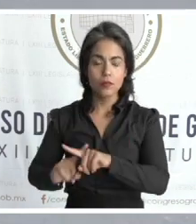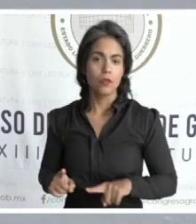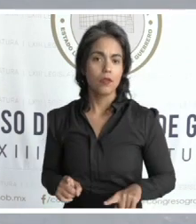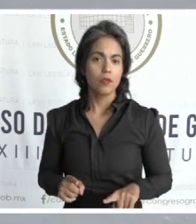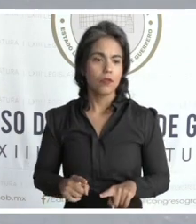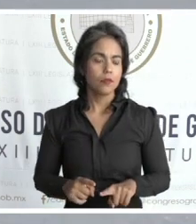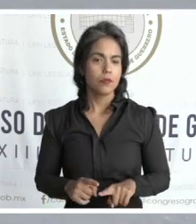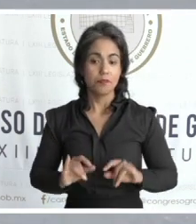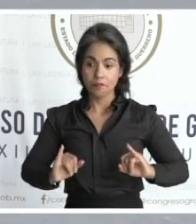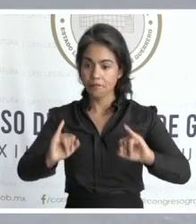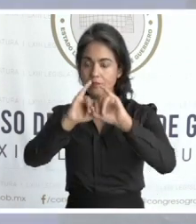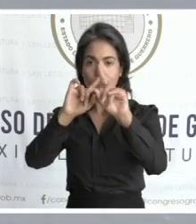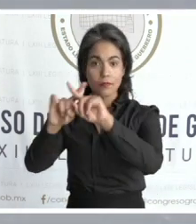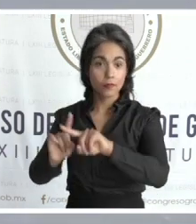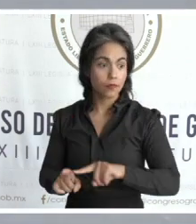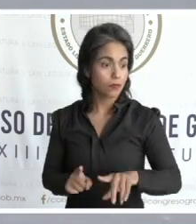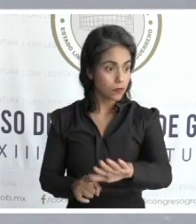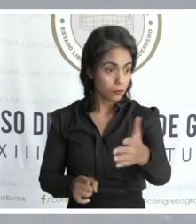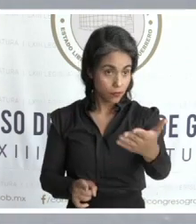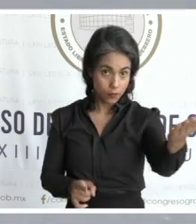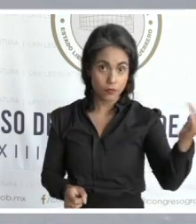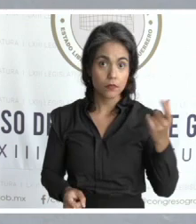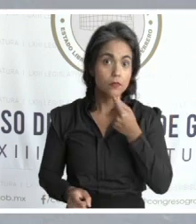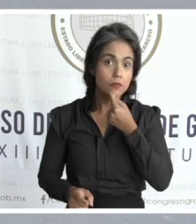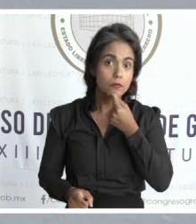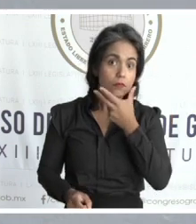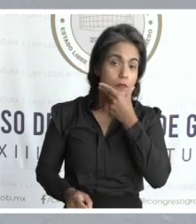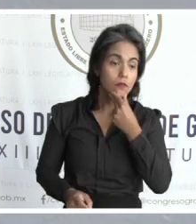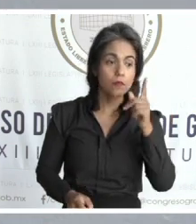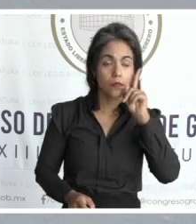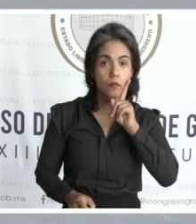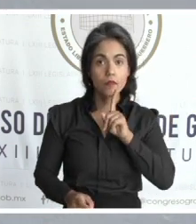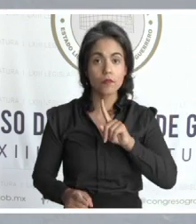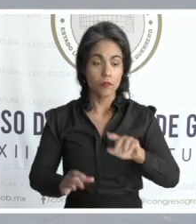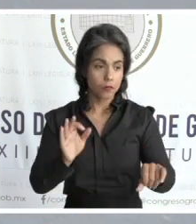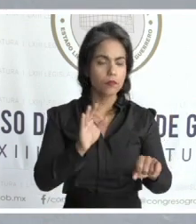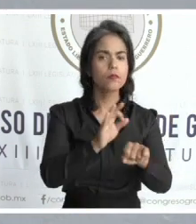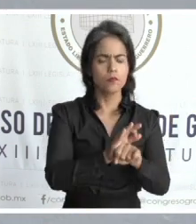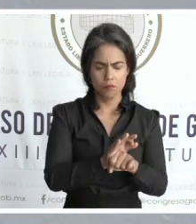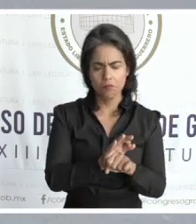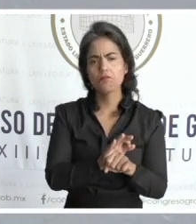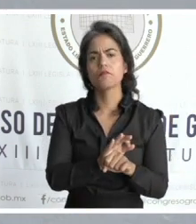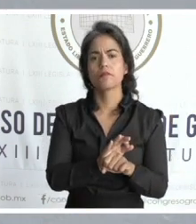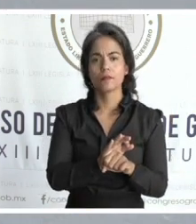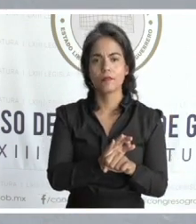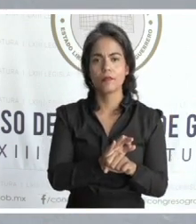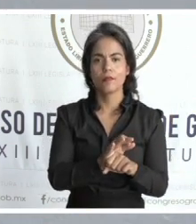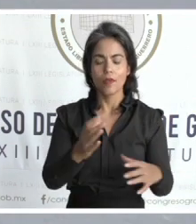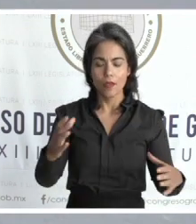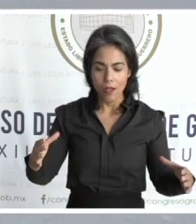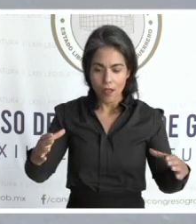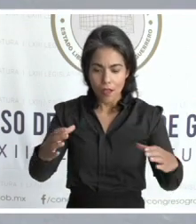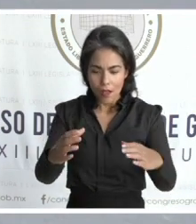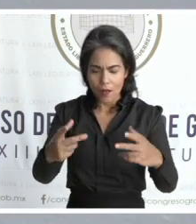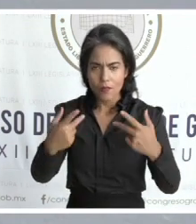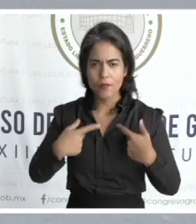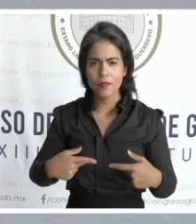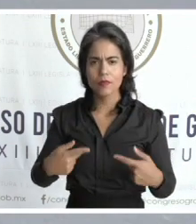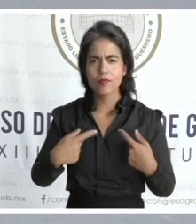niñez. Pero debemos de construirnos como personas y tratar de ser más